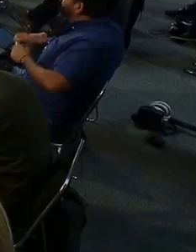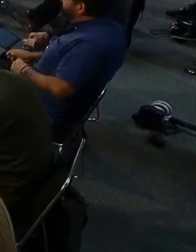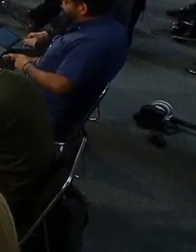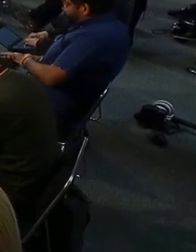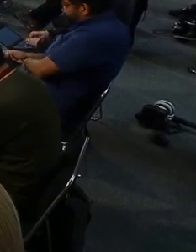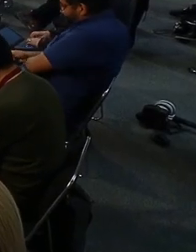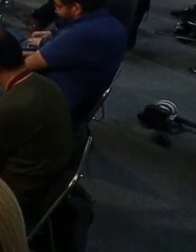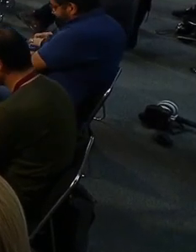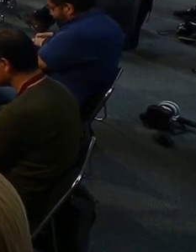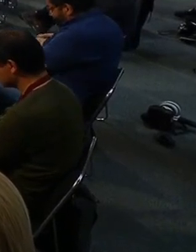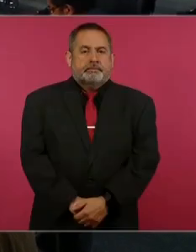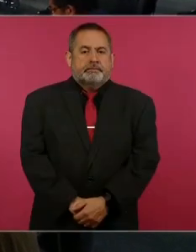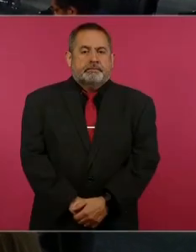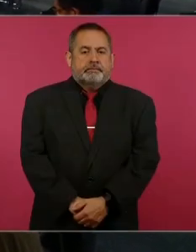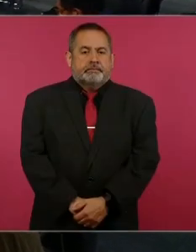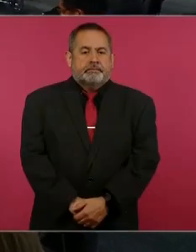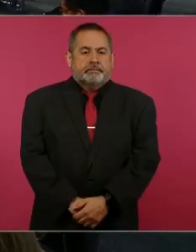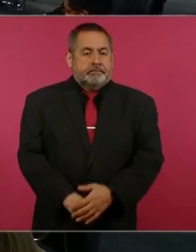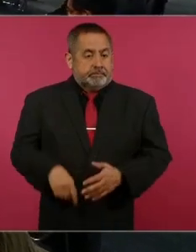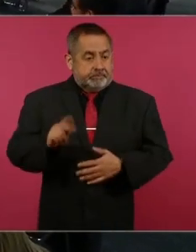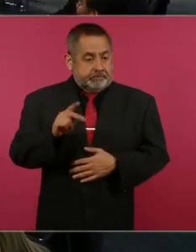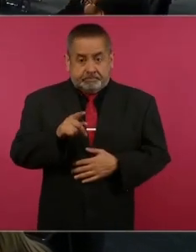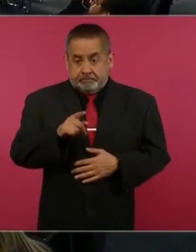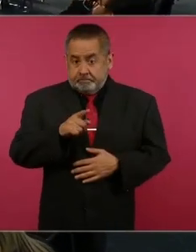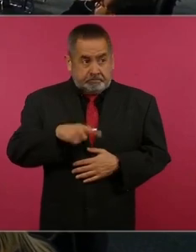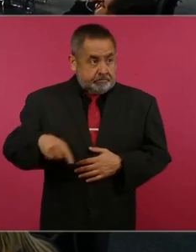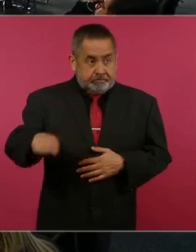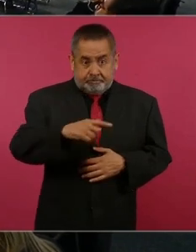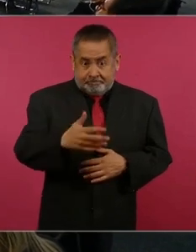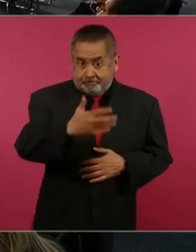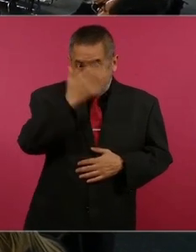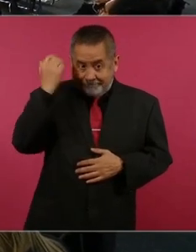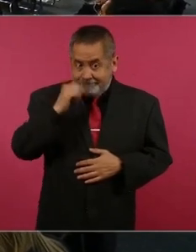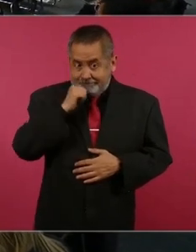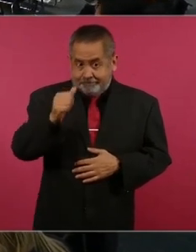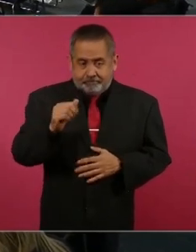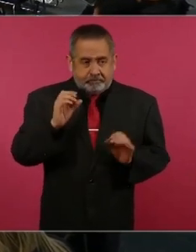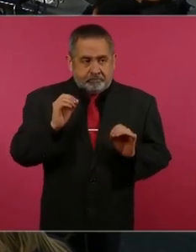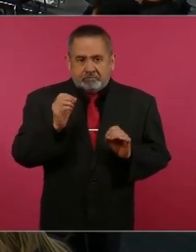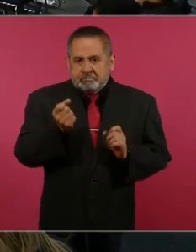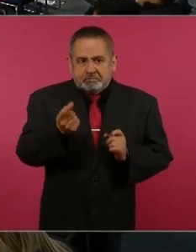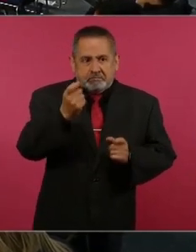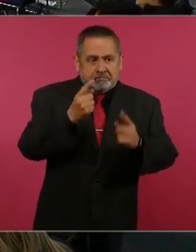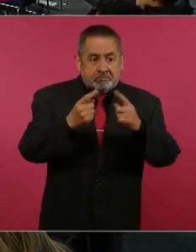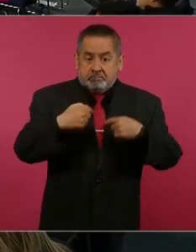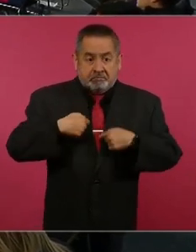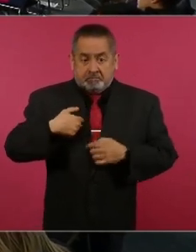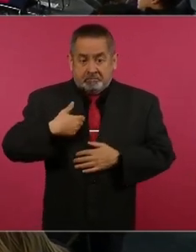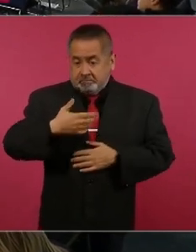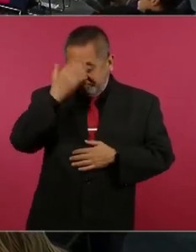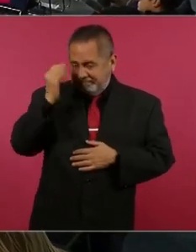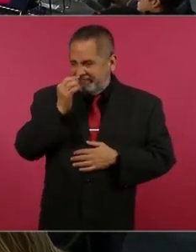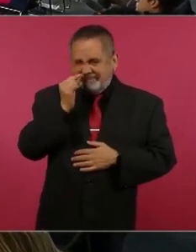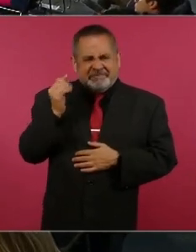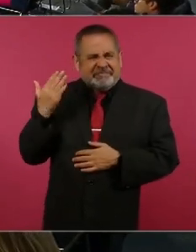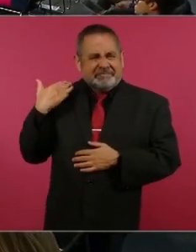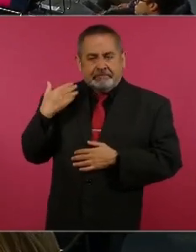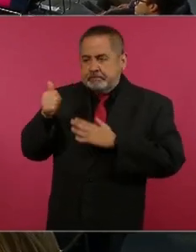Pero que además, porque esto no lo sabía nadie, o muy pocos, yo no lo sabía hasta hace